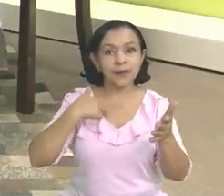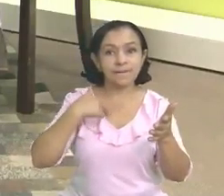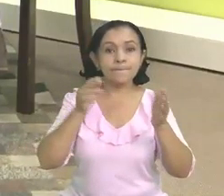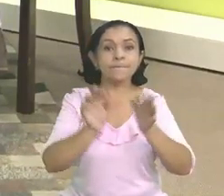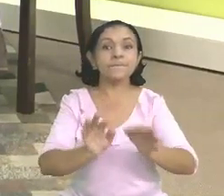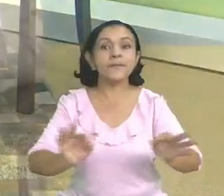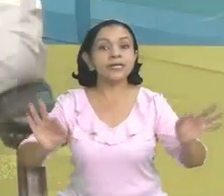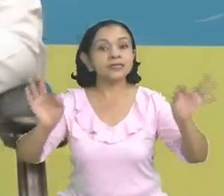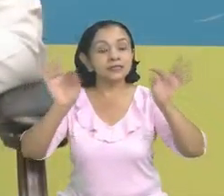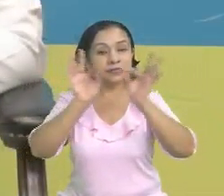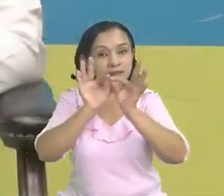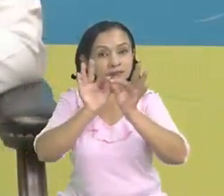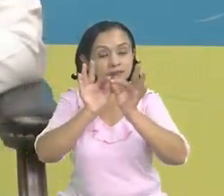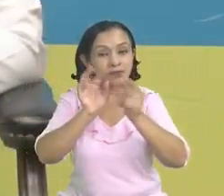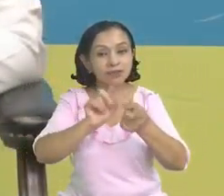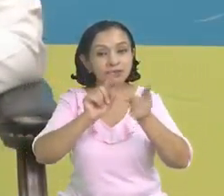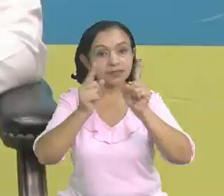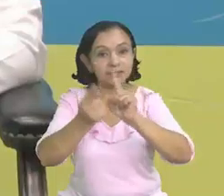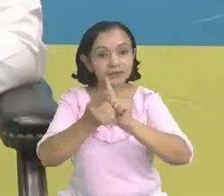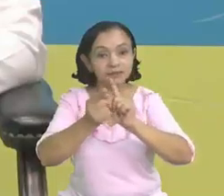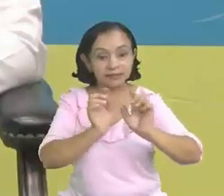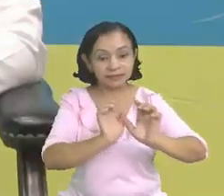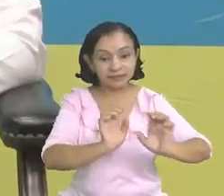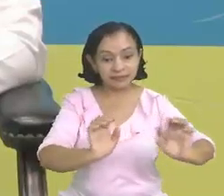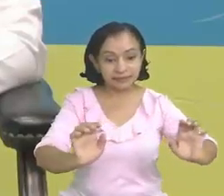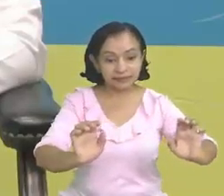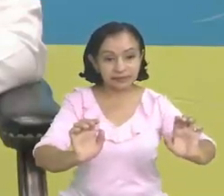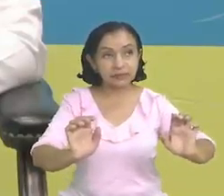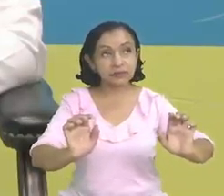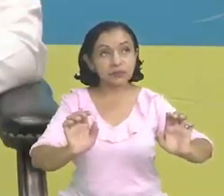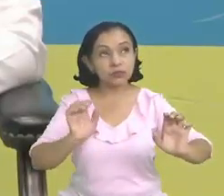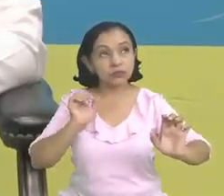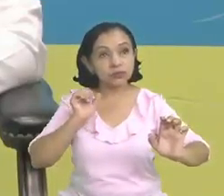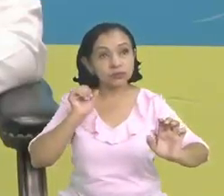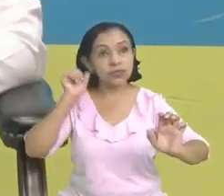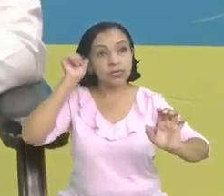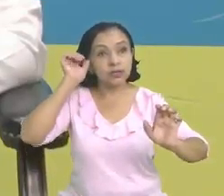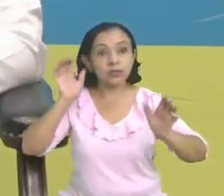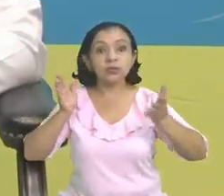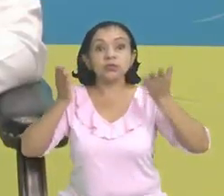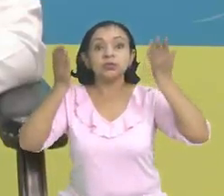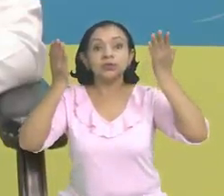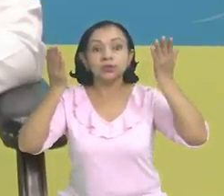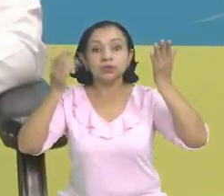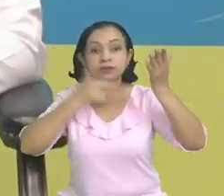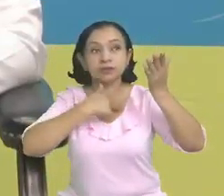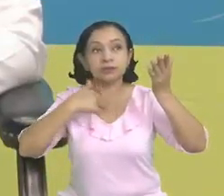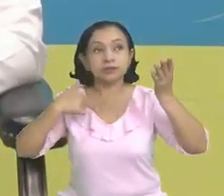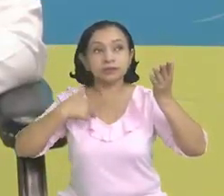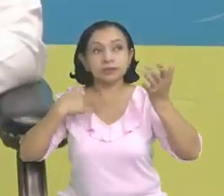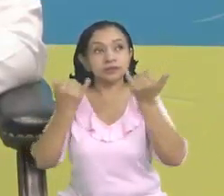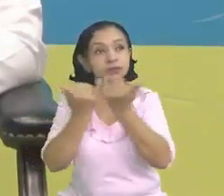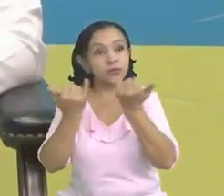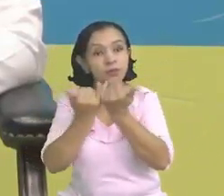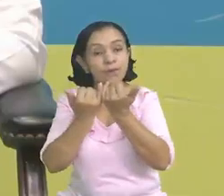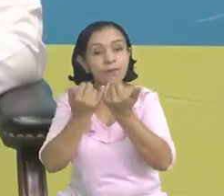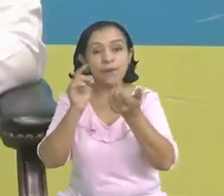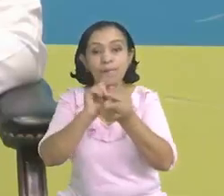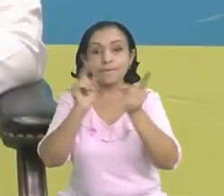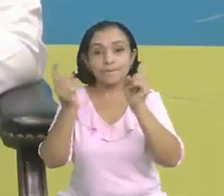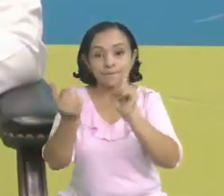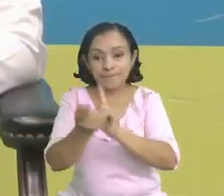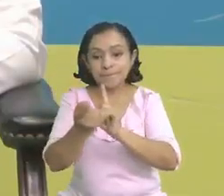de la adolescencia es que es la transición entre la niñez y la adultez. Entonces ahí es donde viene como una revolución de cambio que tiene que ver con